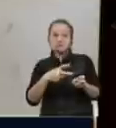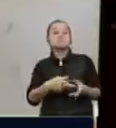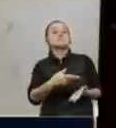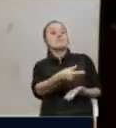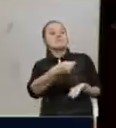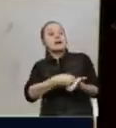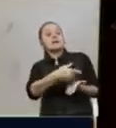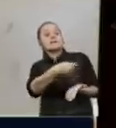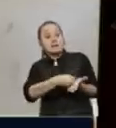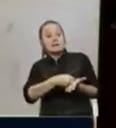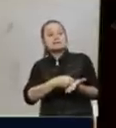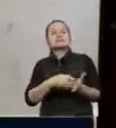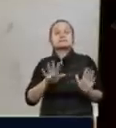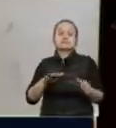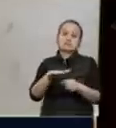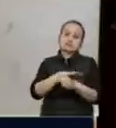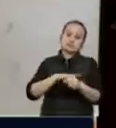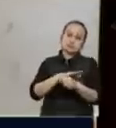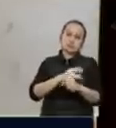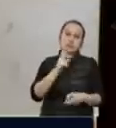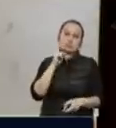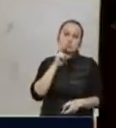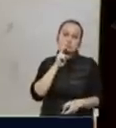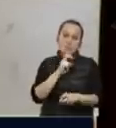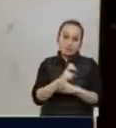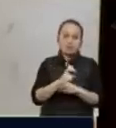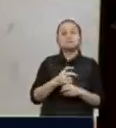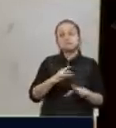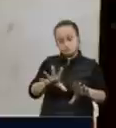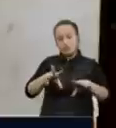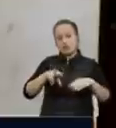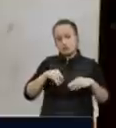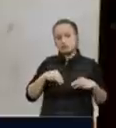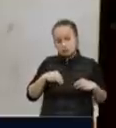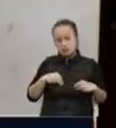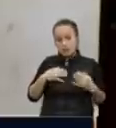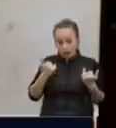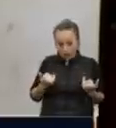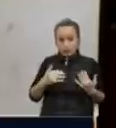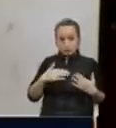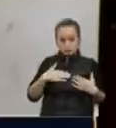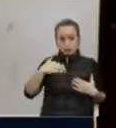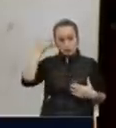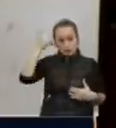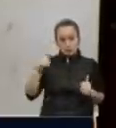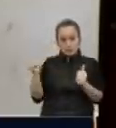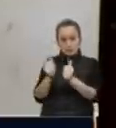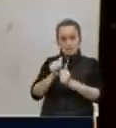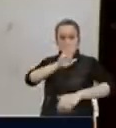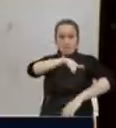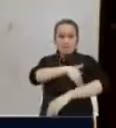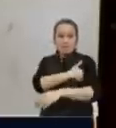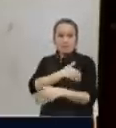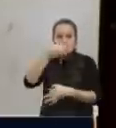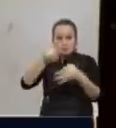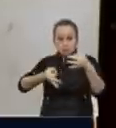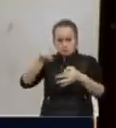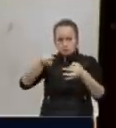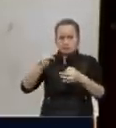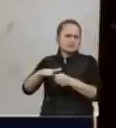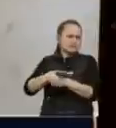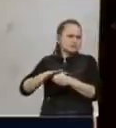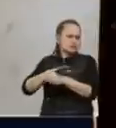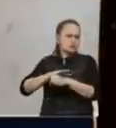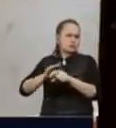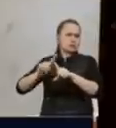Y que entonces tenemos que asumir, y en ese tema estoy precisamente con el ministro de Justicia por otra